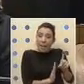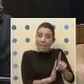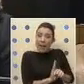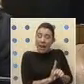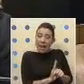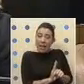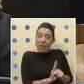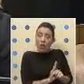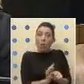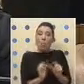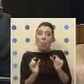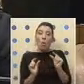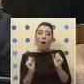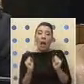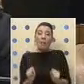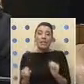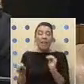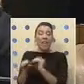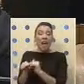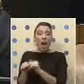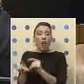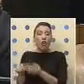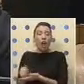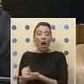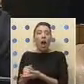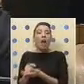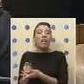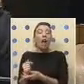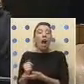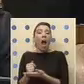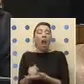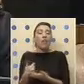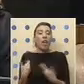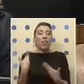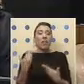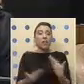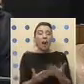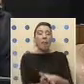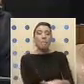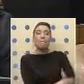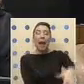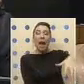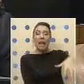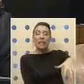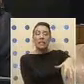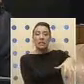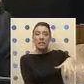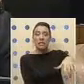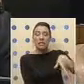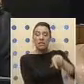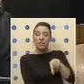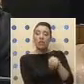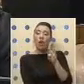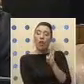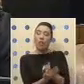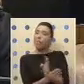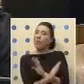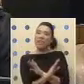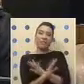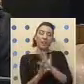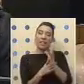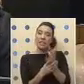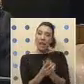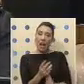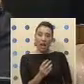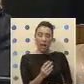con baja capacidad de ahorro, quienes contribuyen a recaudar mucho más y por lo tanto esto debemos terminar y se